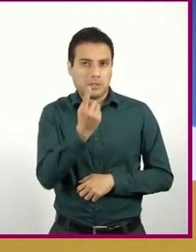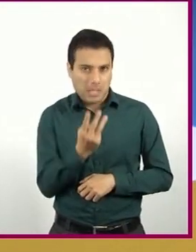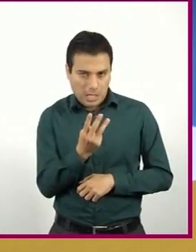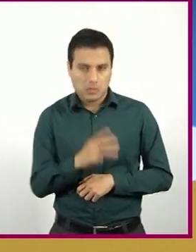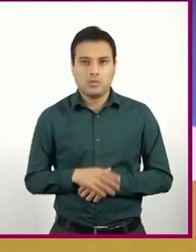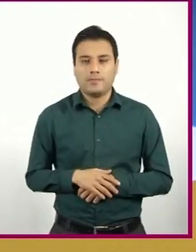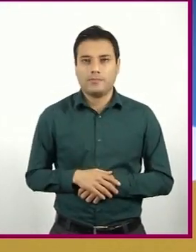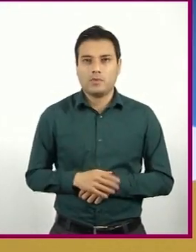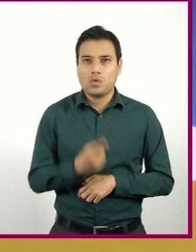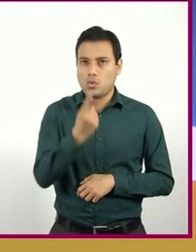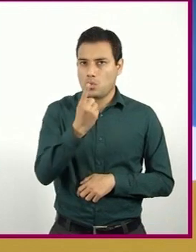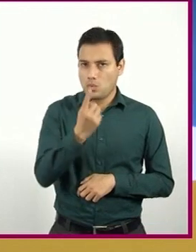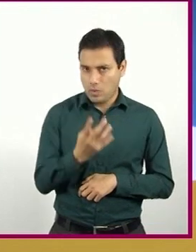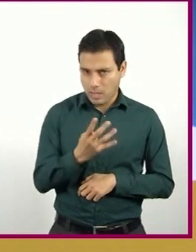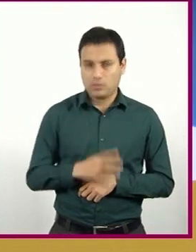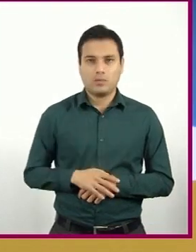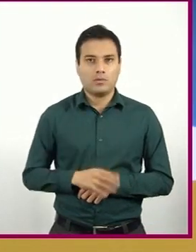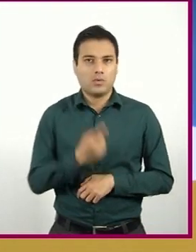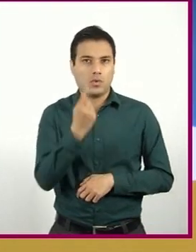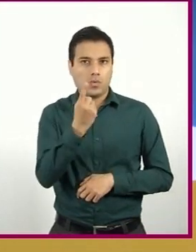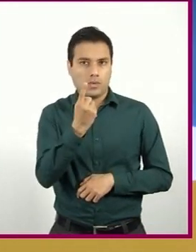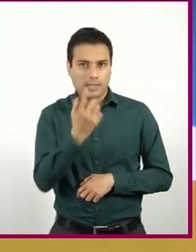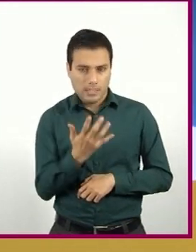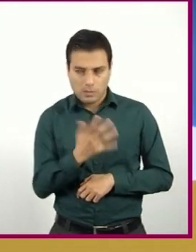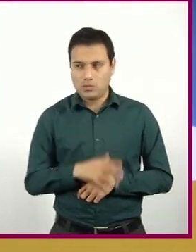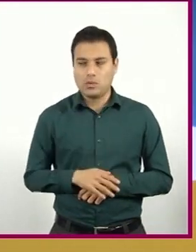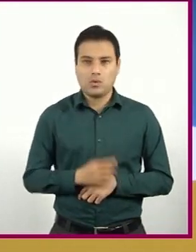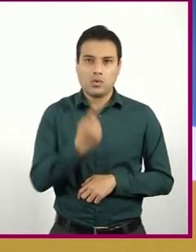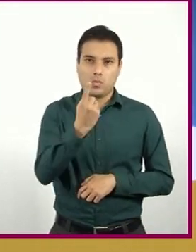cuartos, quintos, sextos, etc.